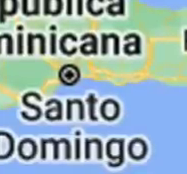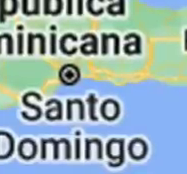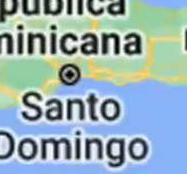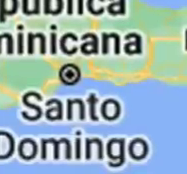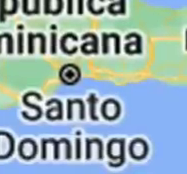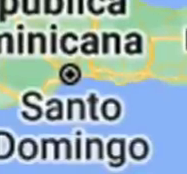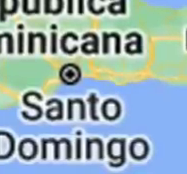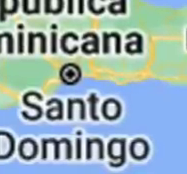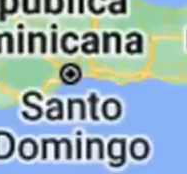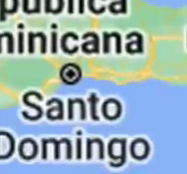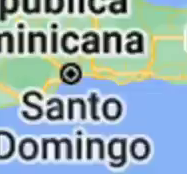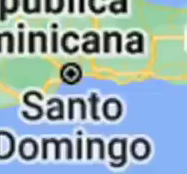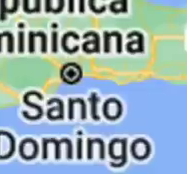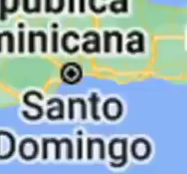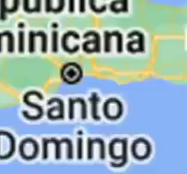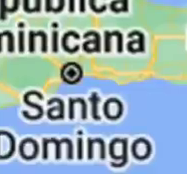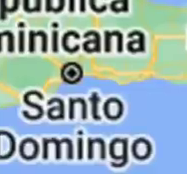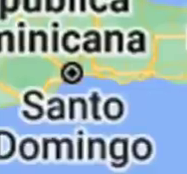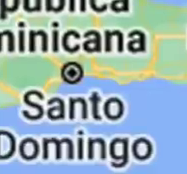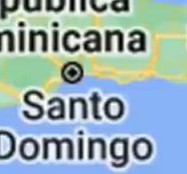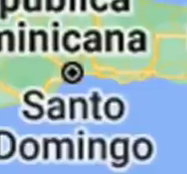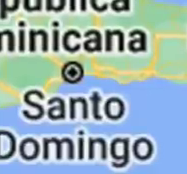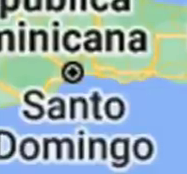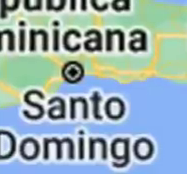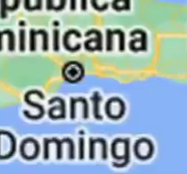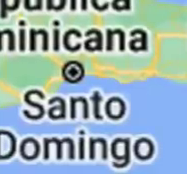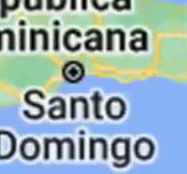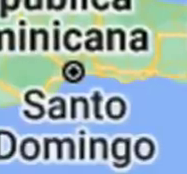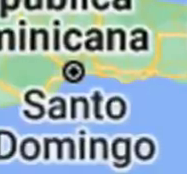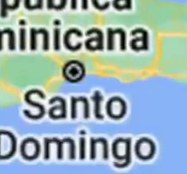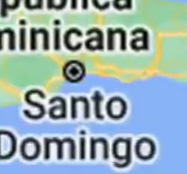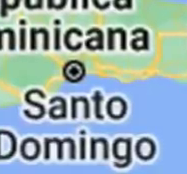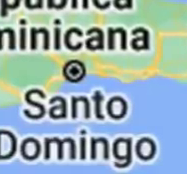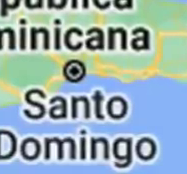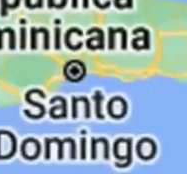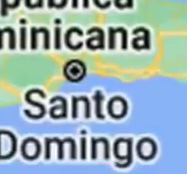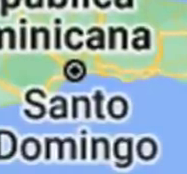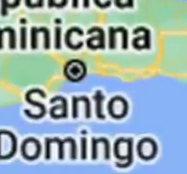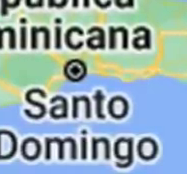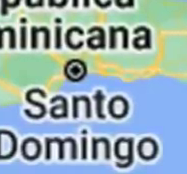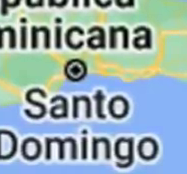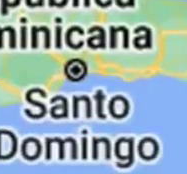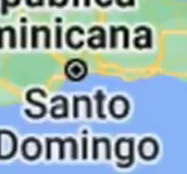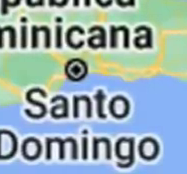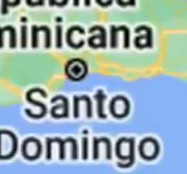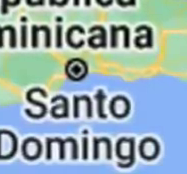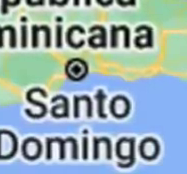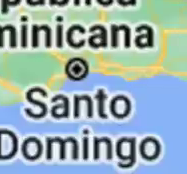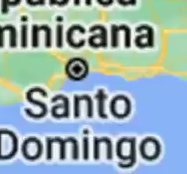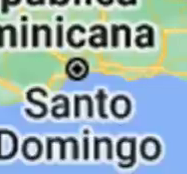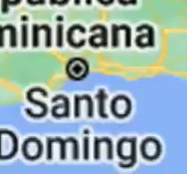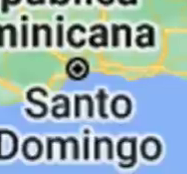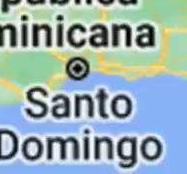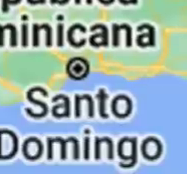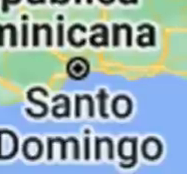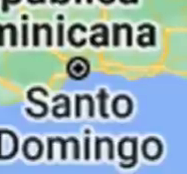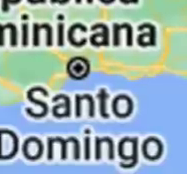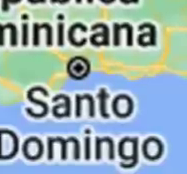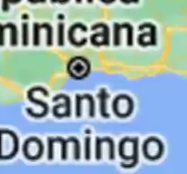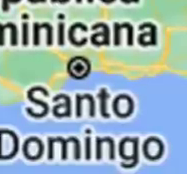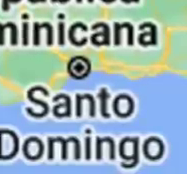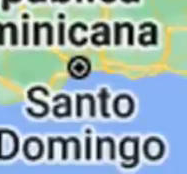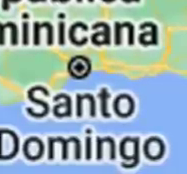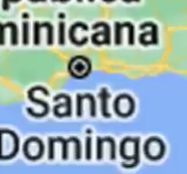El Centro Nacional de Sismología de la Universidad Autónoma de Santo Domingo, UASD, informó que se registró durante la madrugada de este jueves